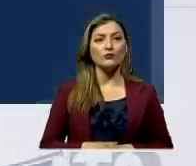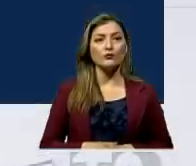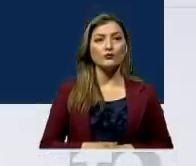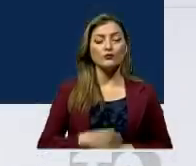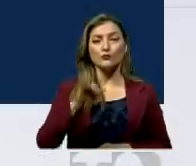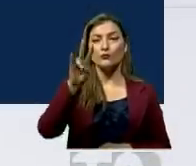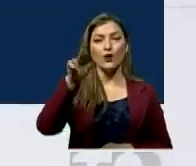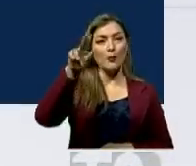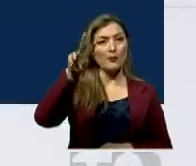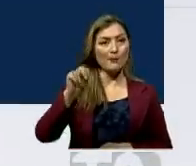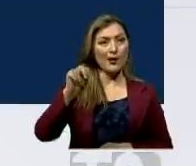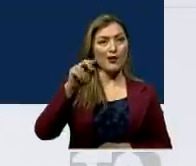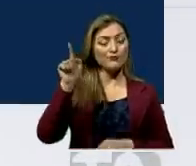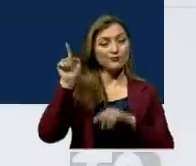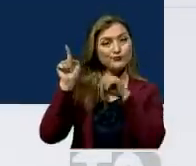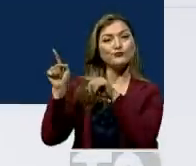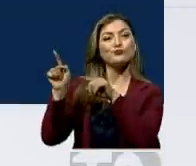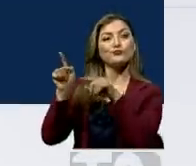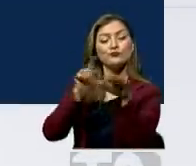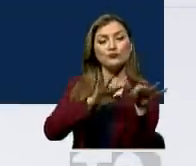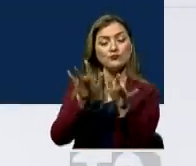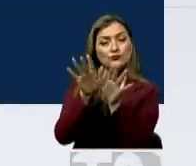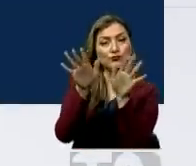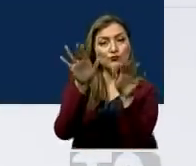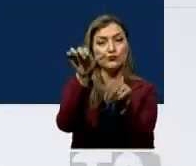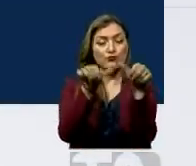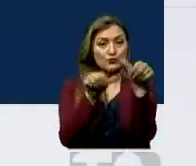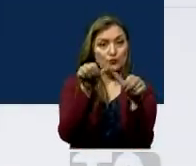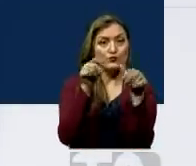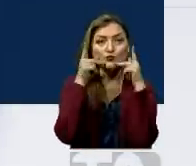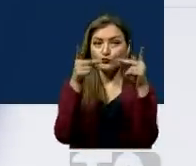secretario general de la administración pública y gabinete